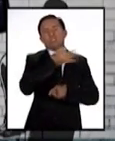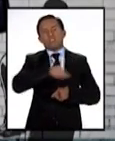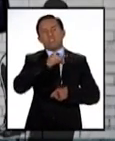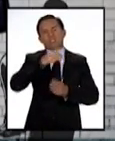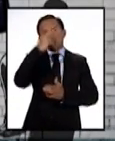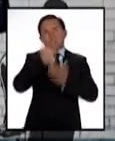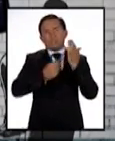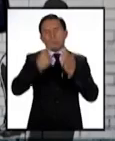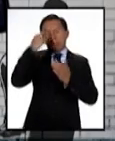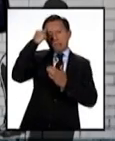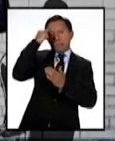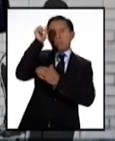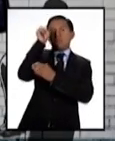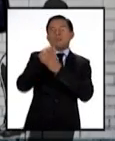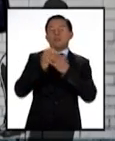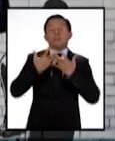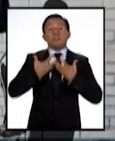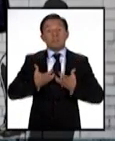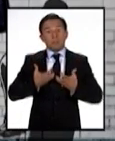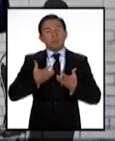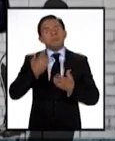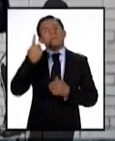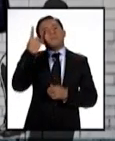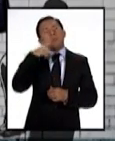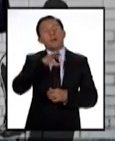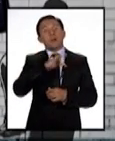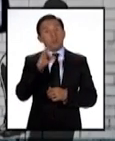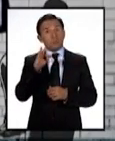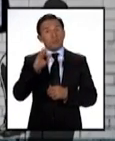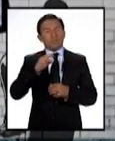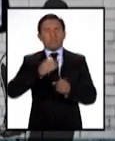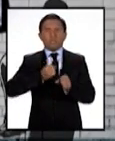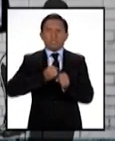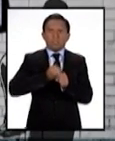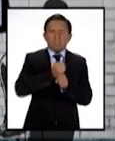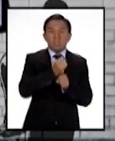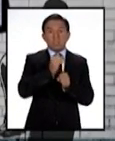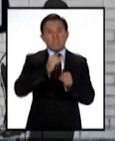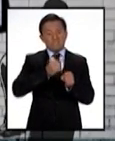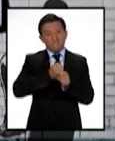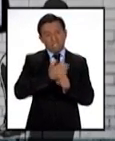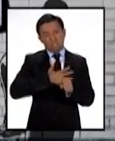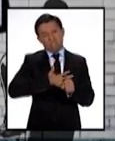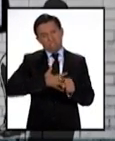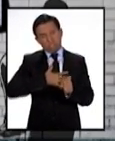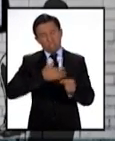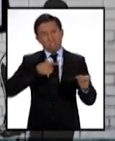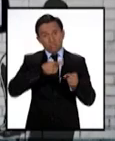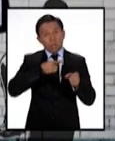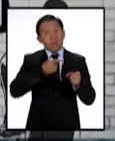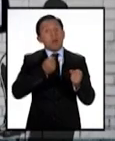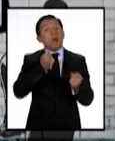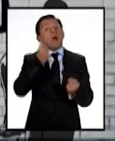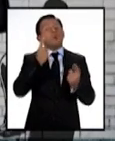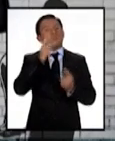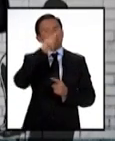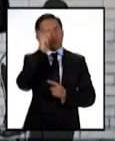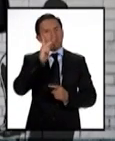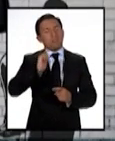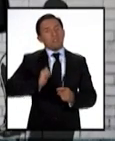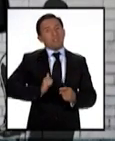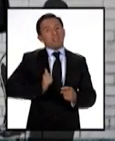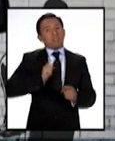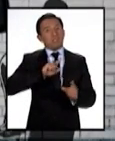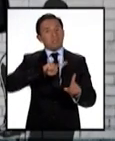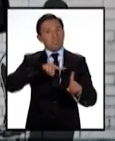la utilización de la moderna tecnología, el hostigamiento que deriva en el abuso sexual, la violencia,